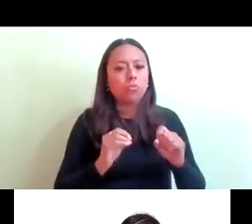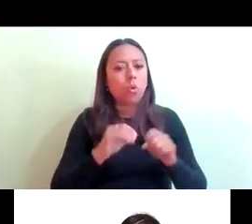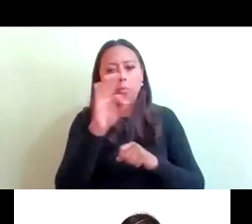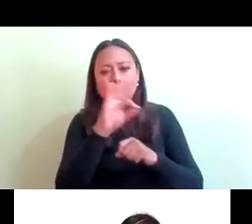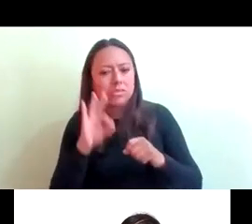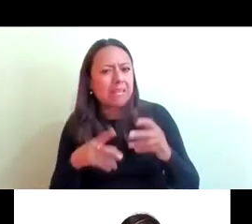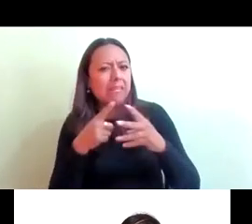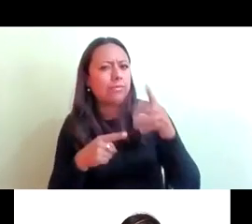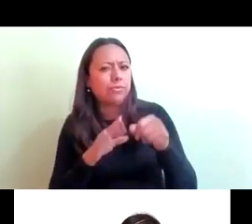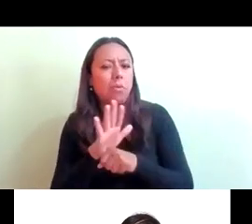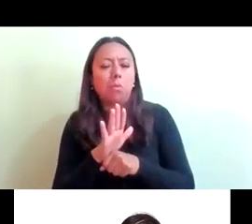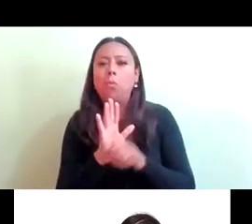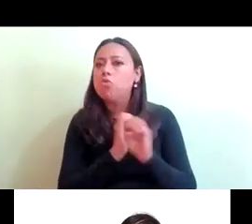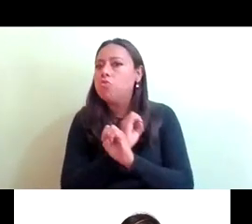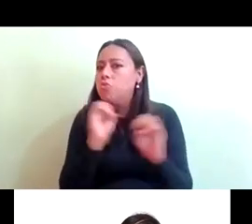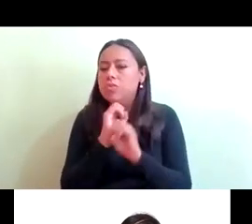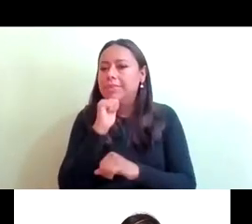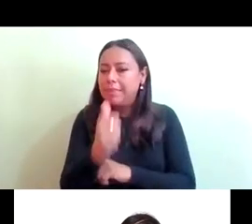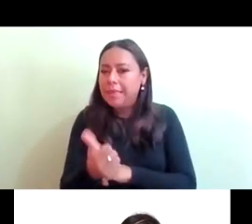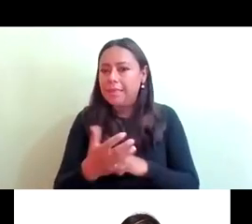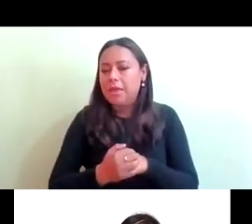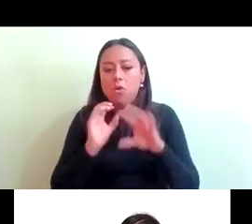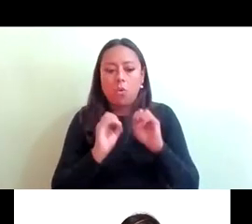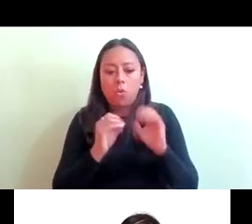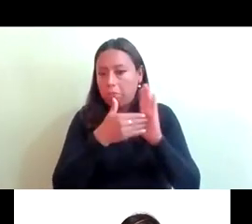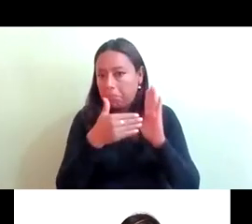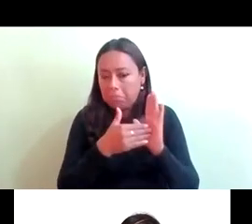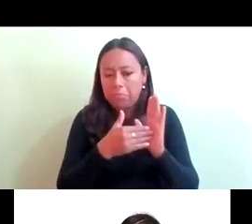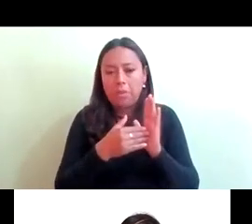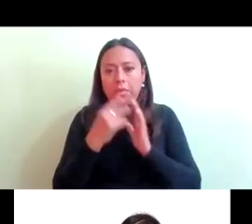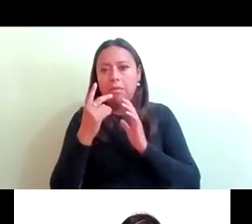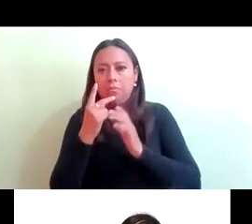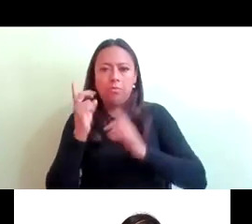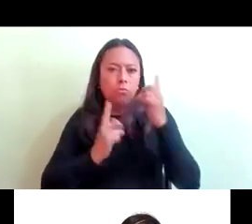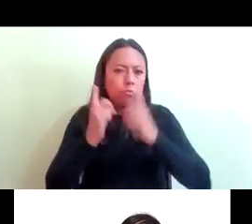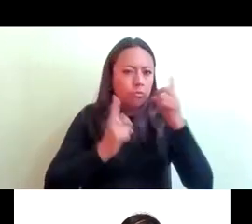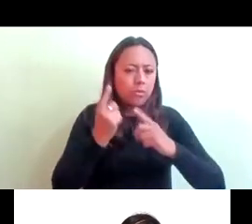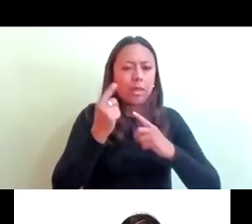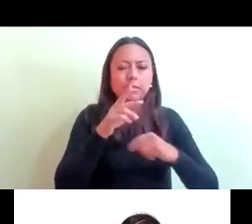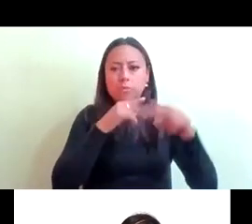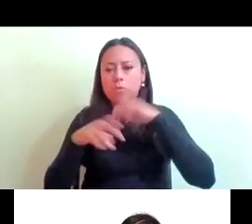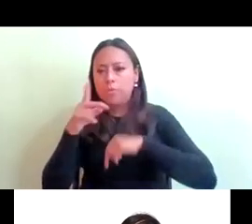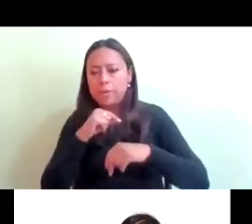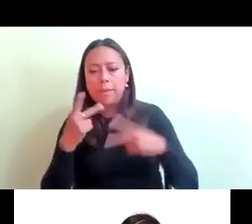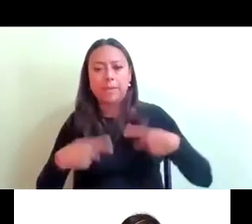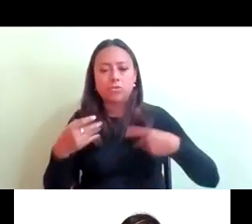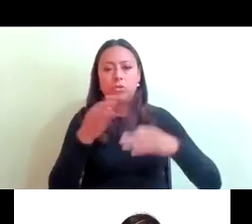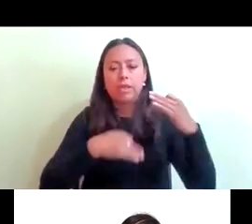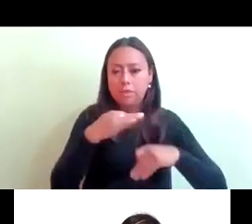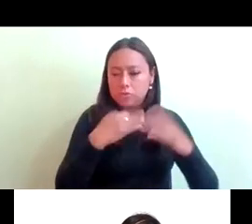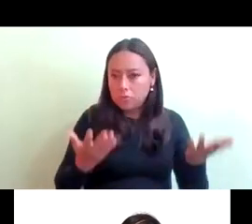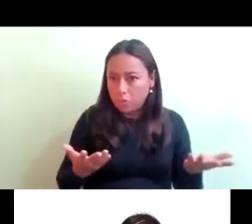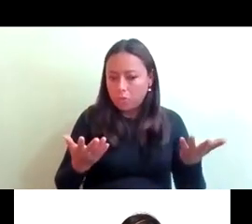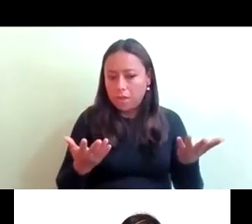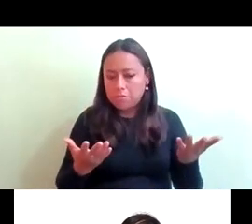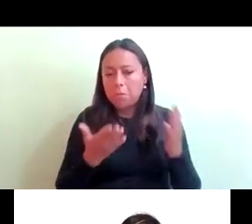establecer inquietudes sociales, sin privilegiar la atención a la pandemia, sin privilegiar absolutamente ningún criterio, se